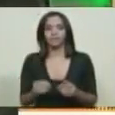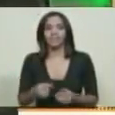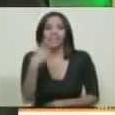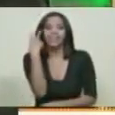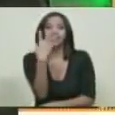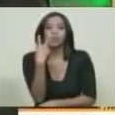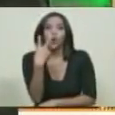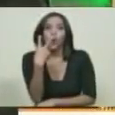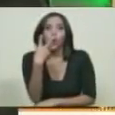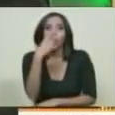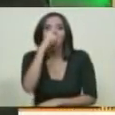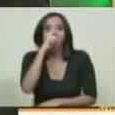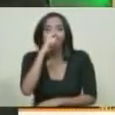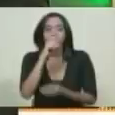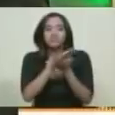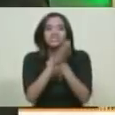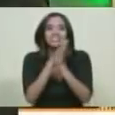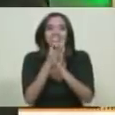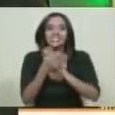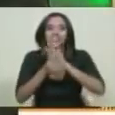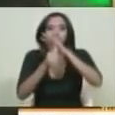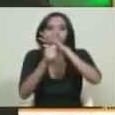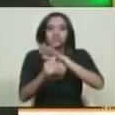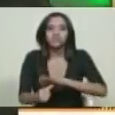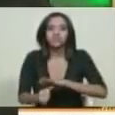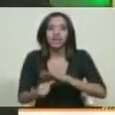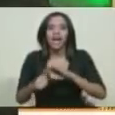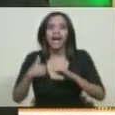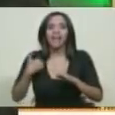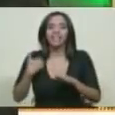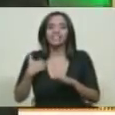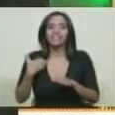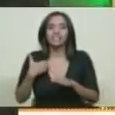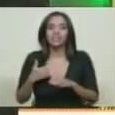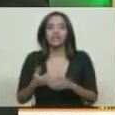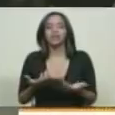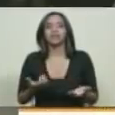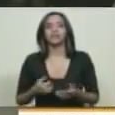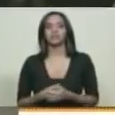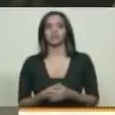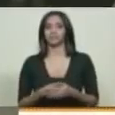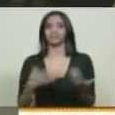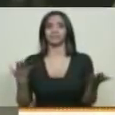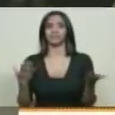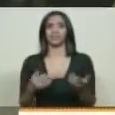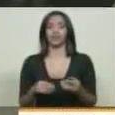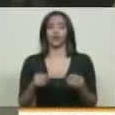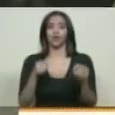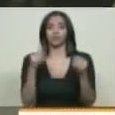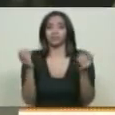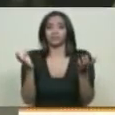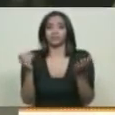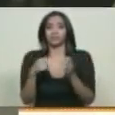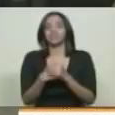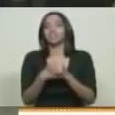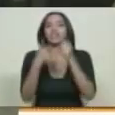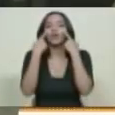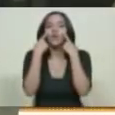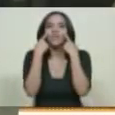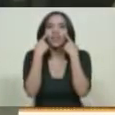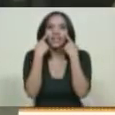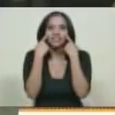2 años se han fundido la Argentina y esto en cierta parte pero se la llevaron, tendría gracia pero si no ves la